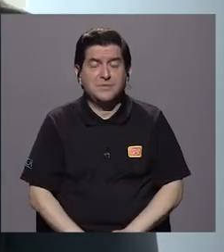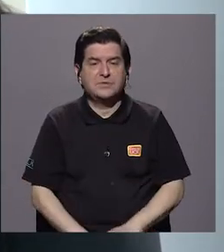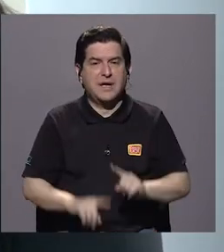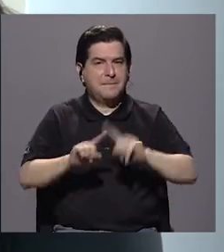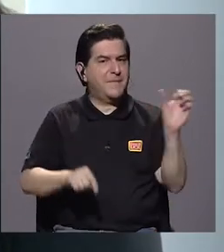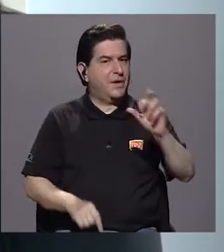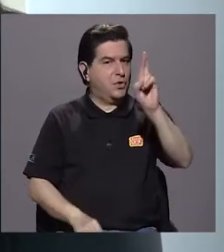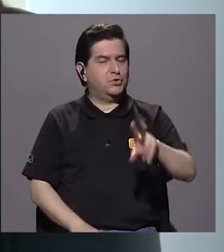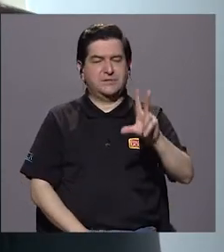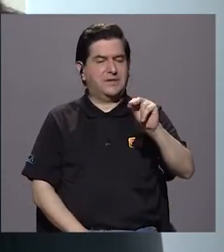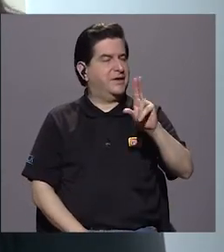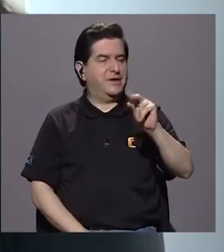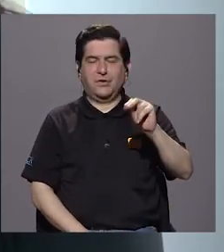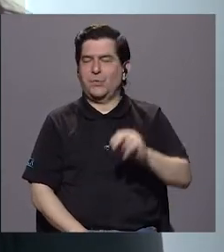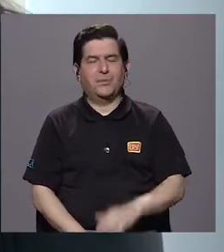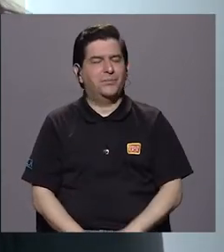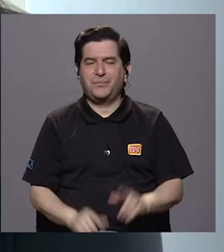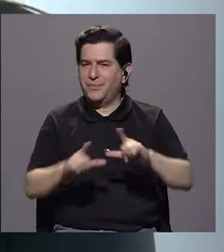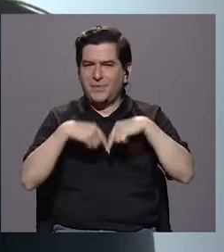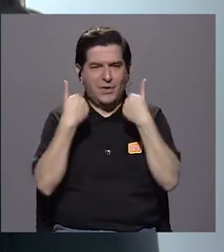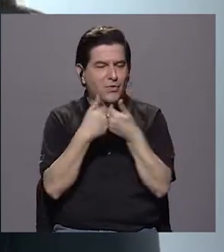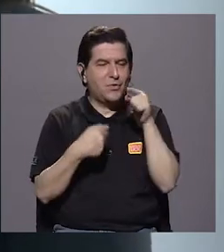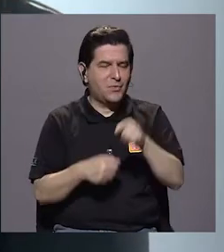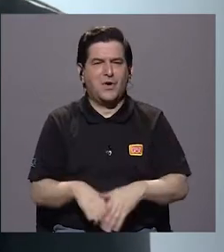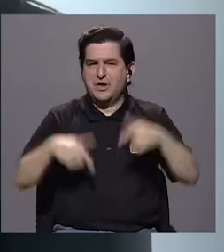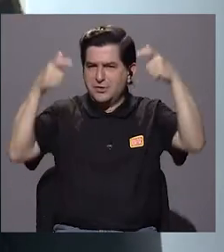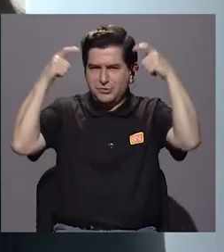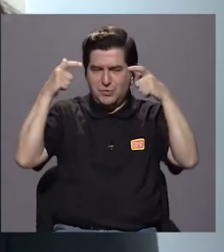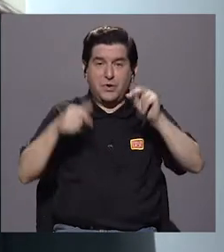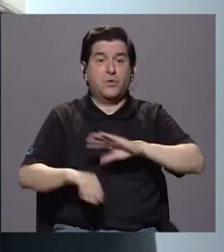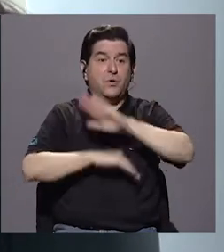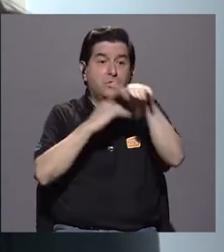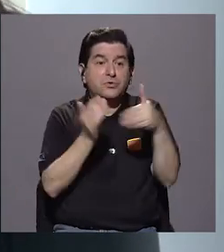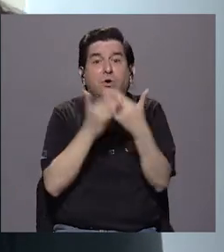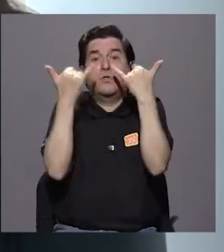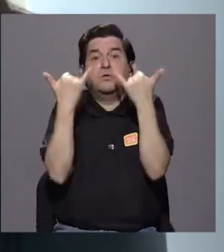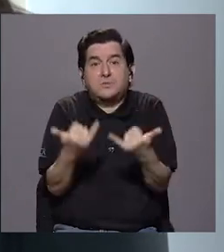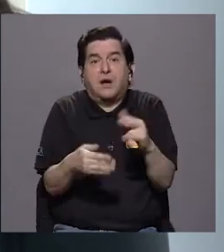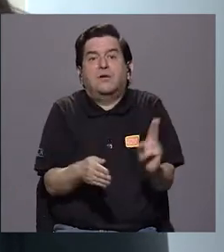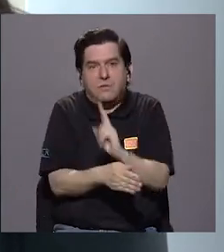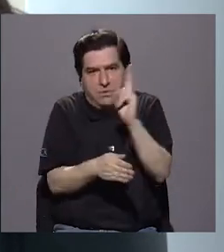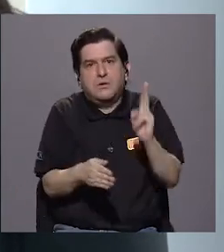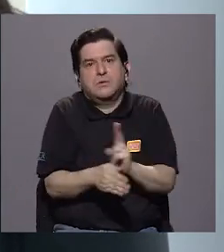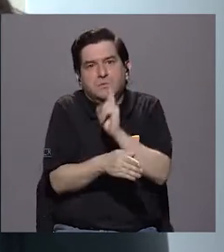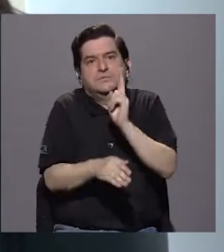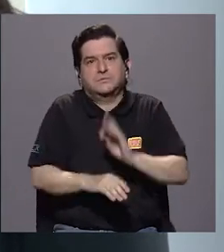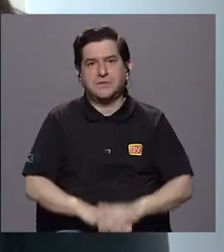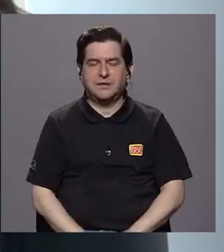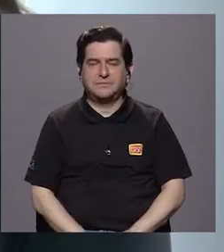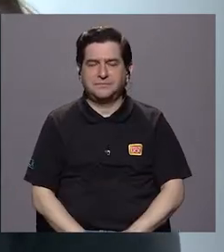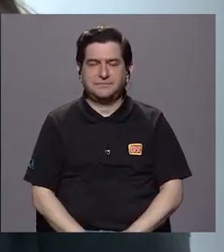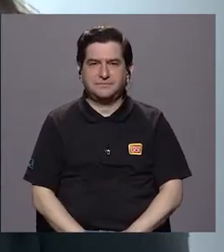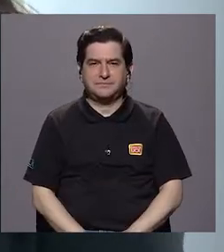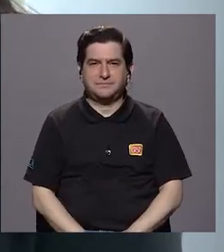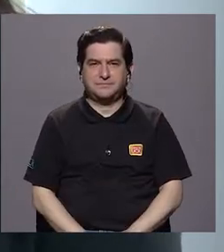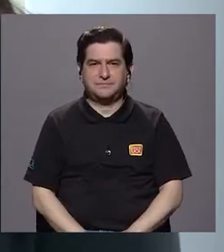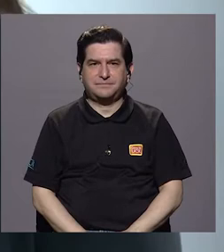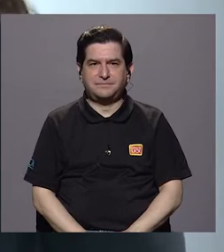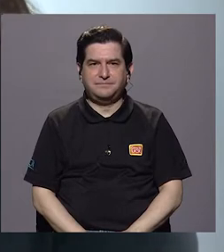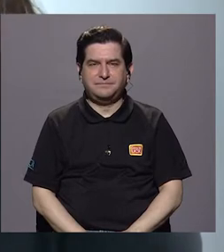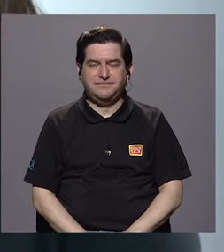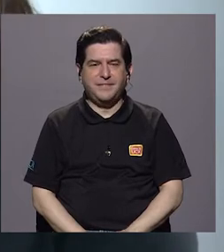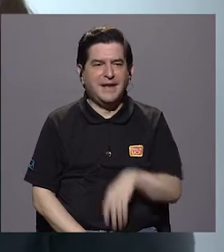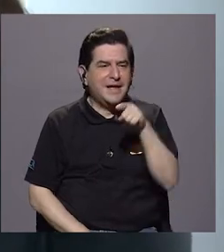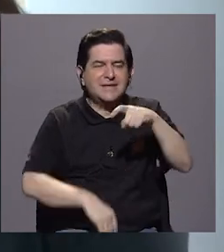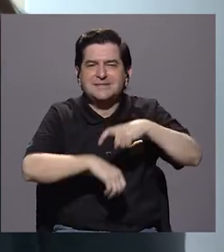Rica no, no, ningún grupo todavía se ponía sombrero. Ahora todos se ponen sombrero. Entonces sí fue como